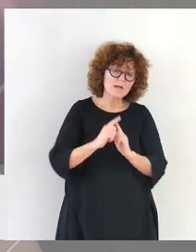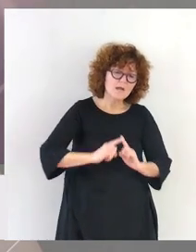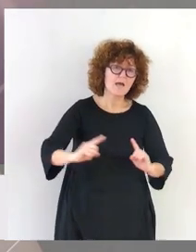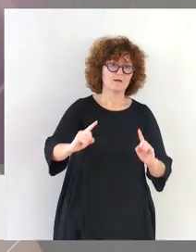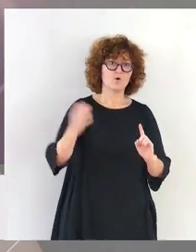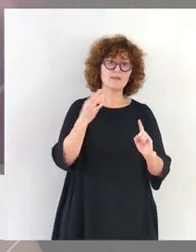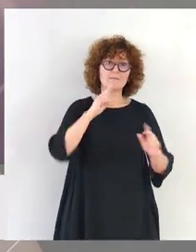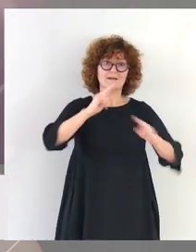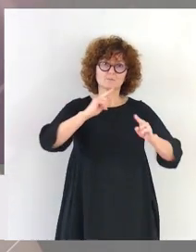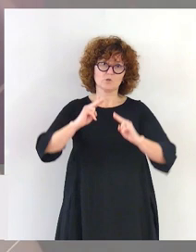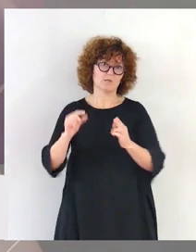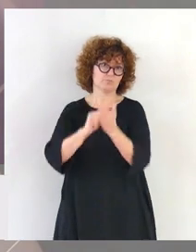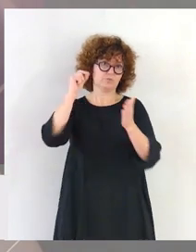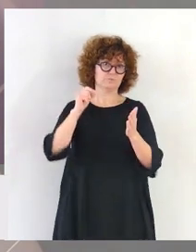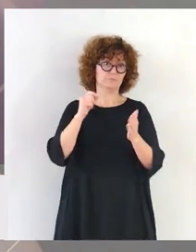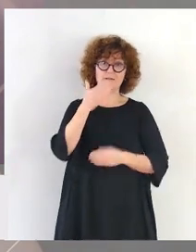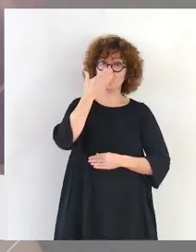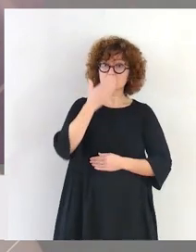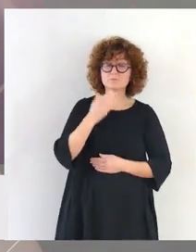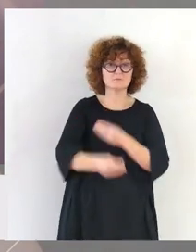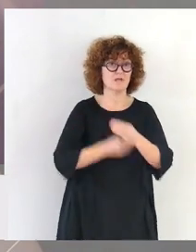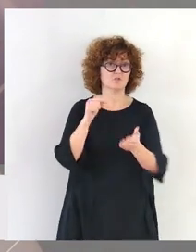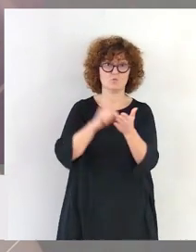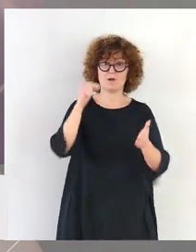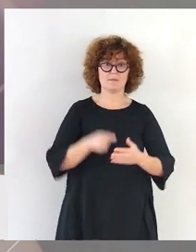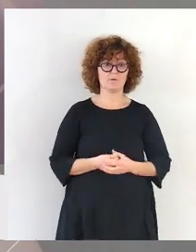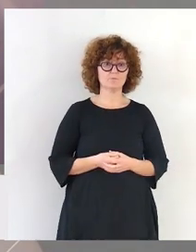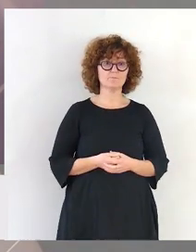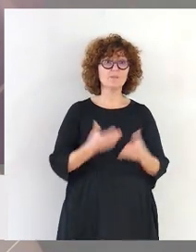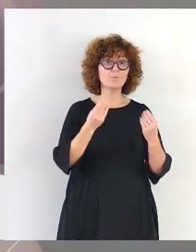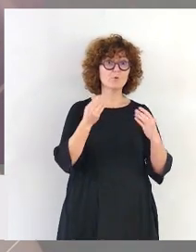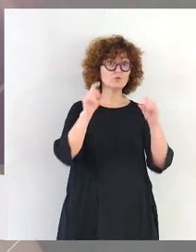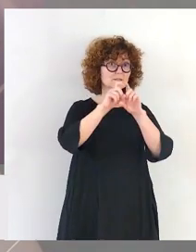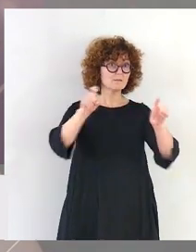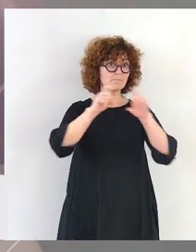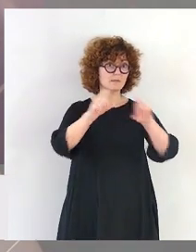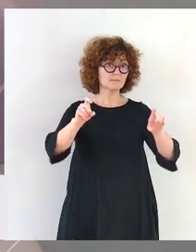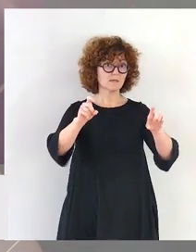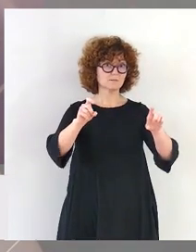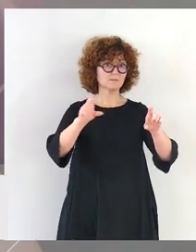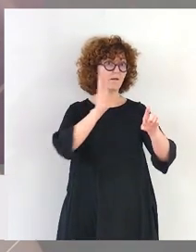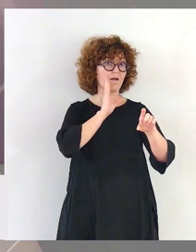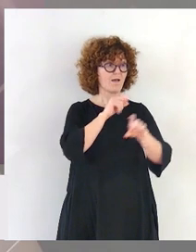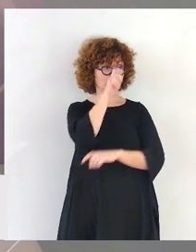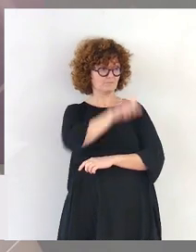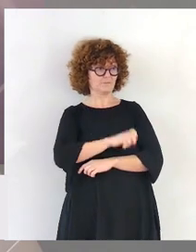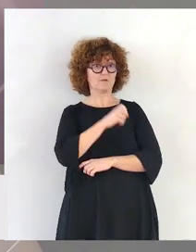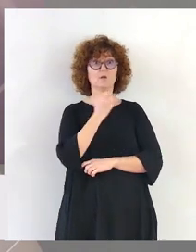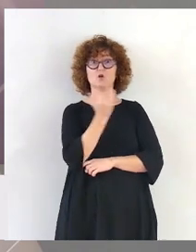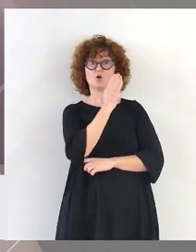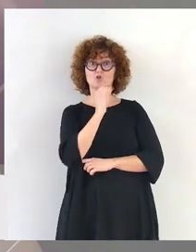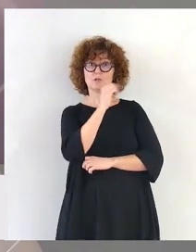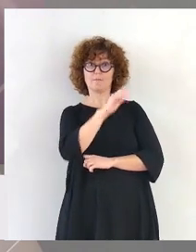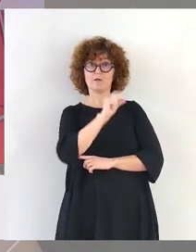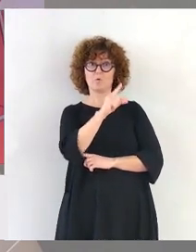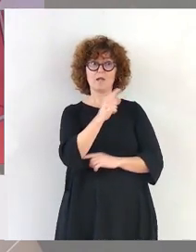objetivamente en 4 días y ahora están las empresas muchas de ellas comentaba José Manuel hace poco coincidíamos en un foro